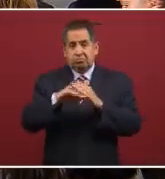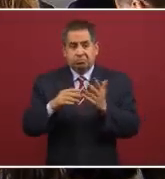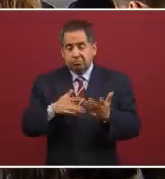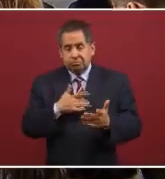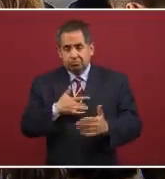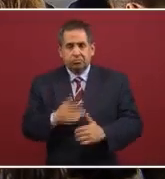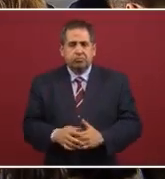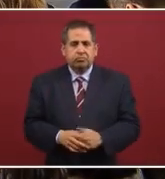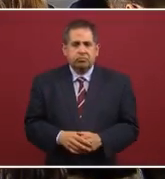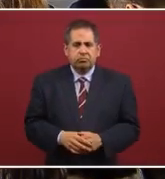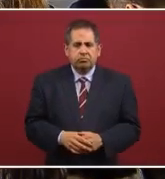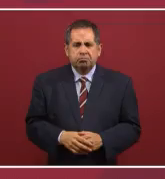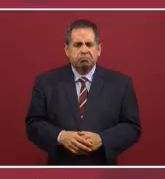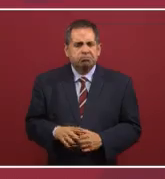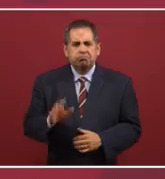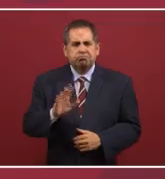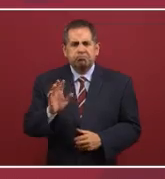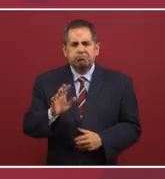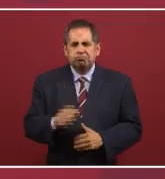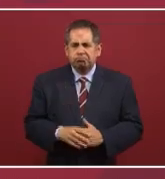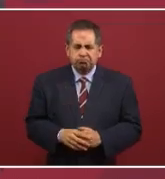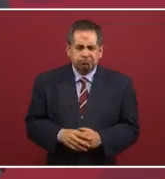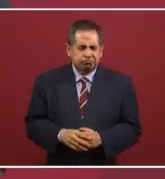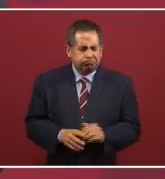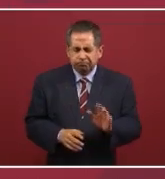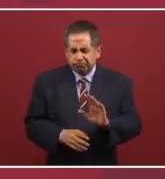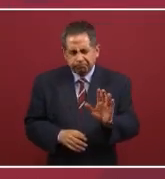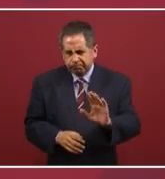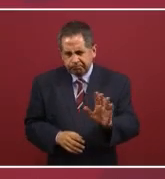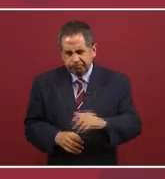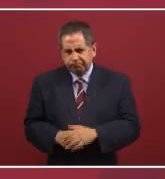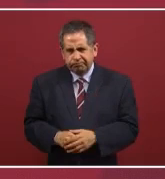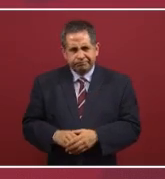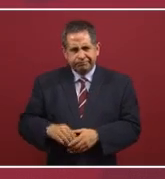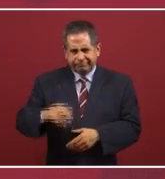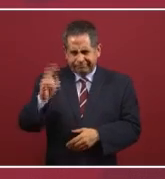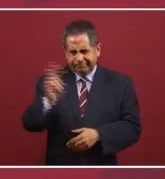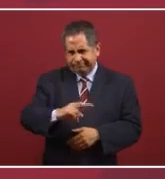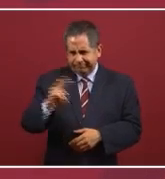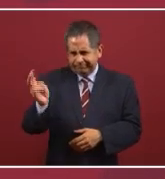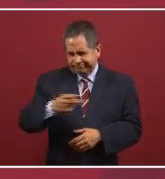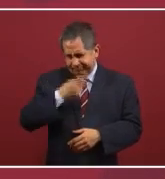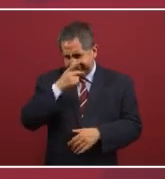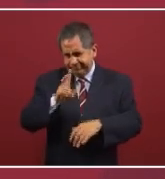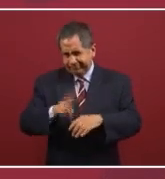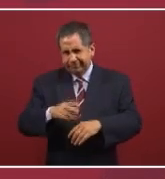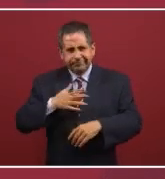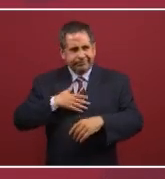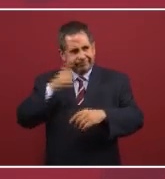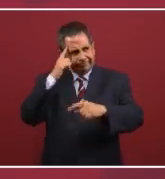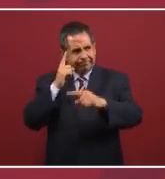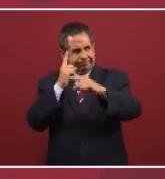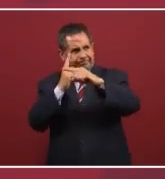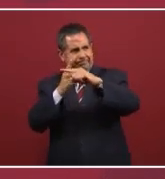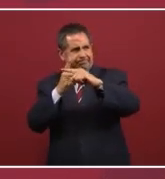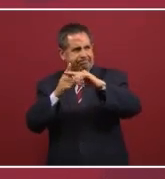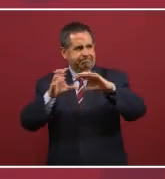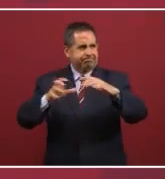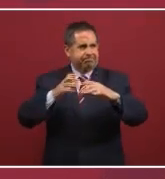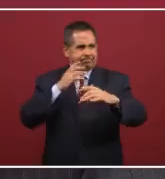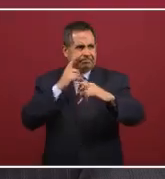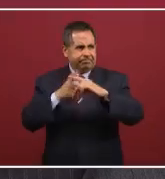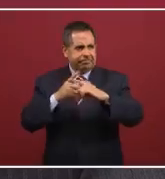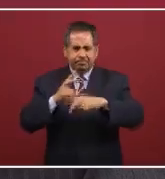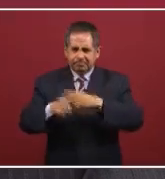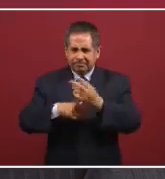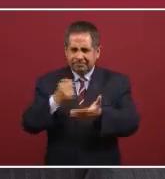estimado? No. La verdad, estoy optimista. Se va a